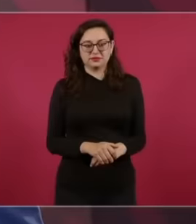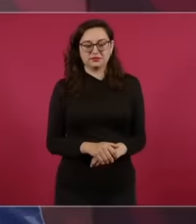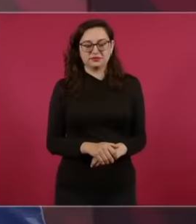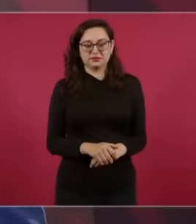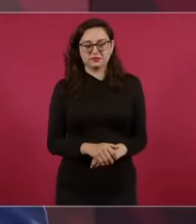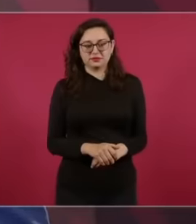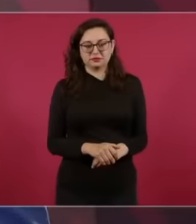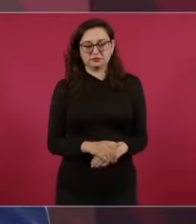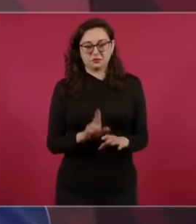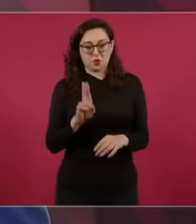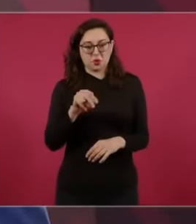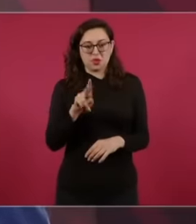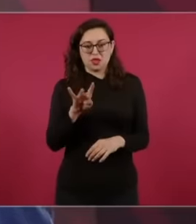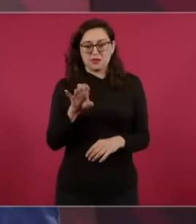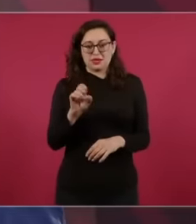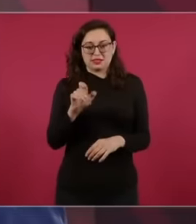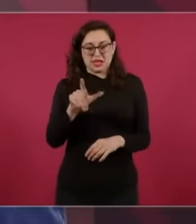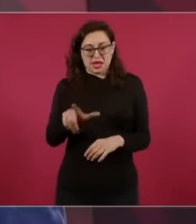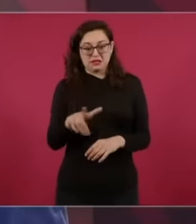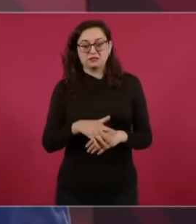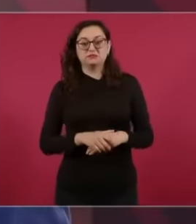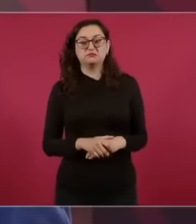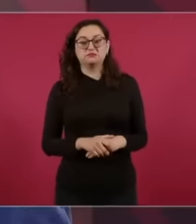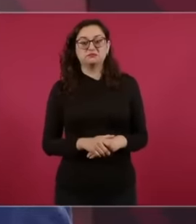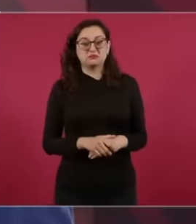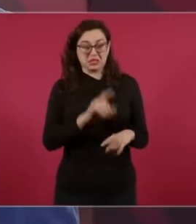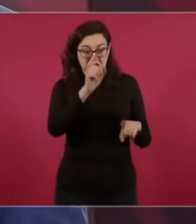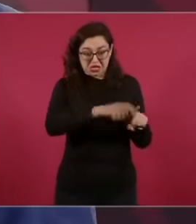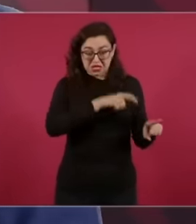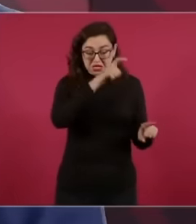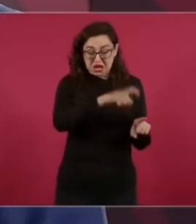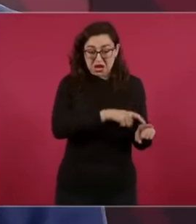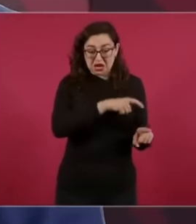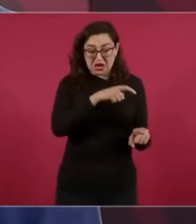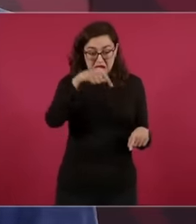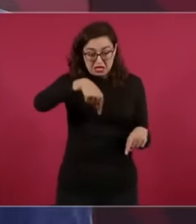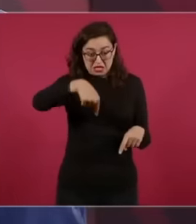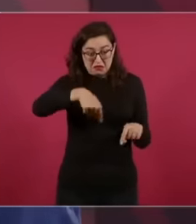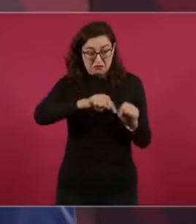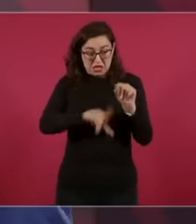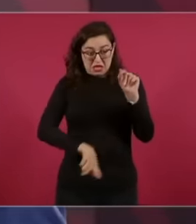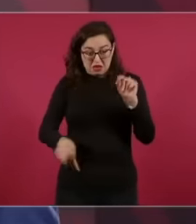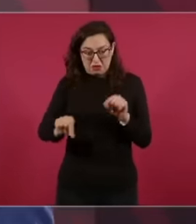O del Universal. No. Esto es un fenómeno mundial.